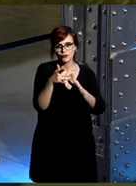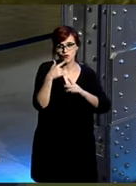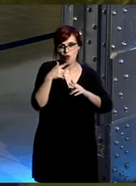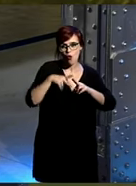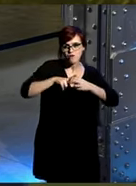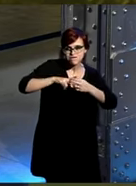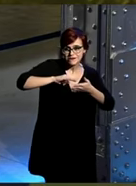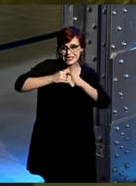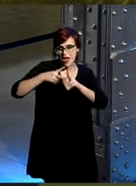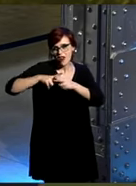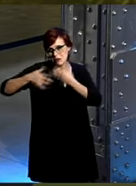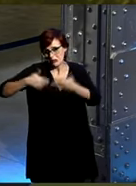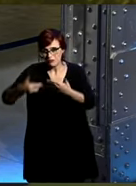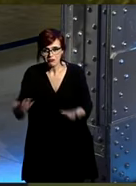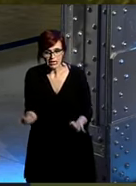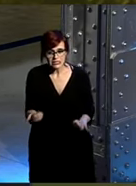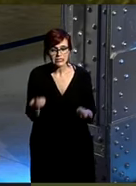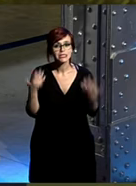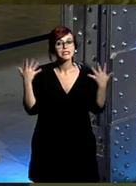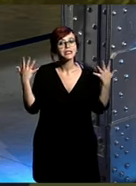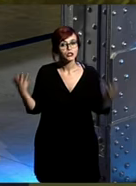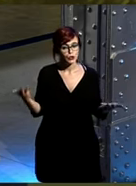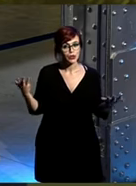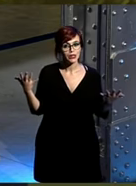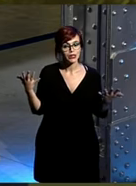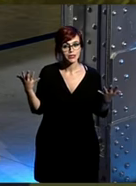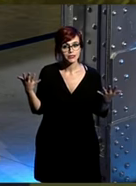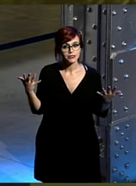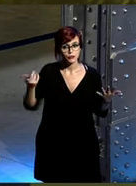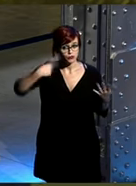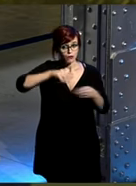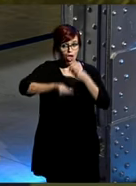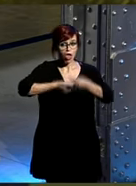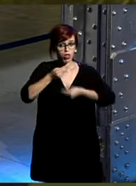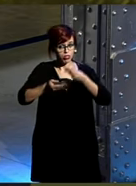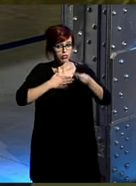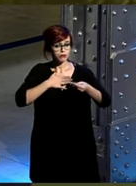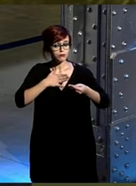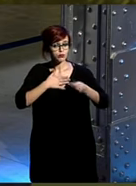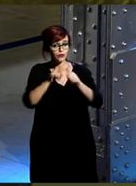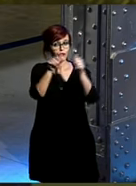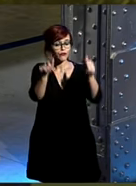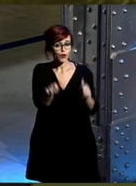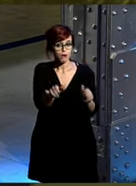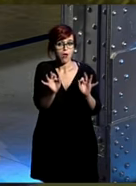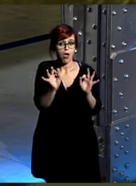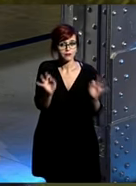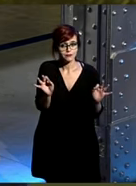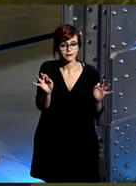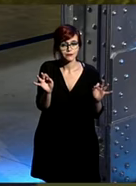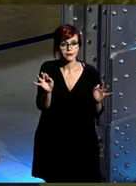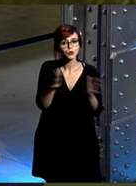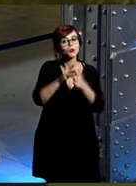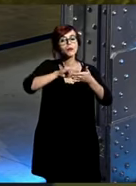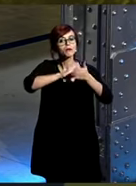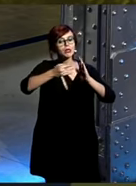instrumentales. Eso es básicamente lo que nosotros hacemos. Ese es nuestro método. Es